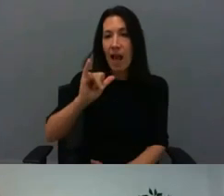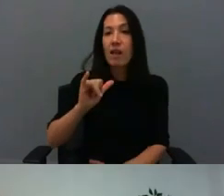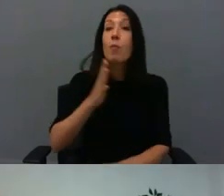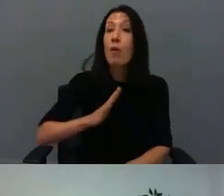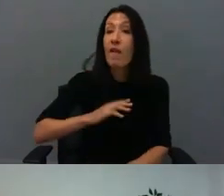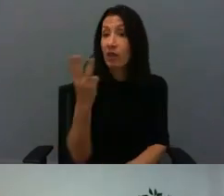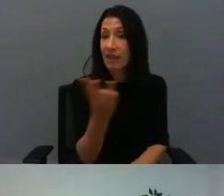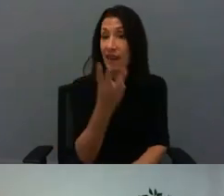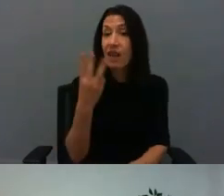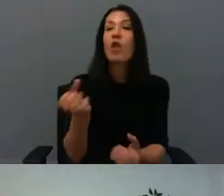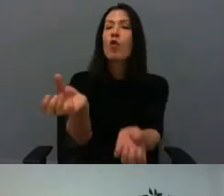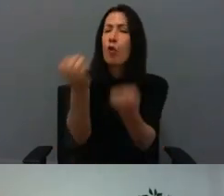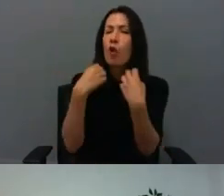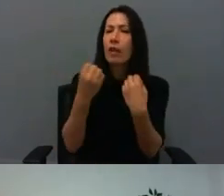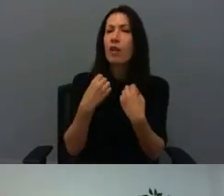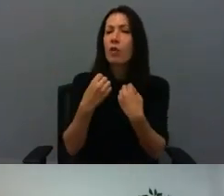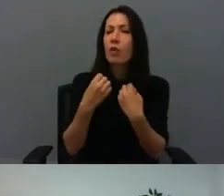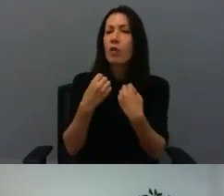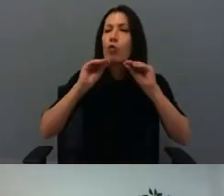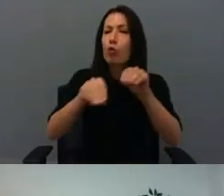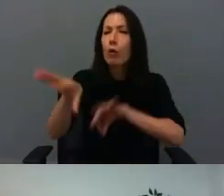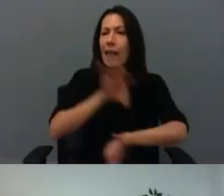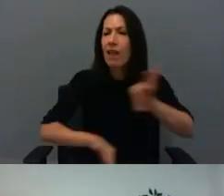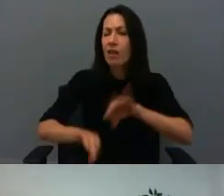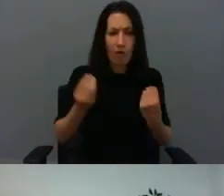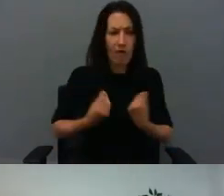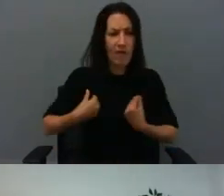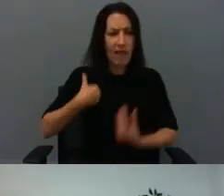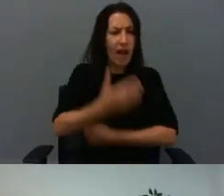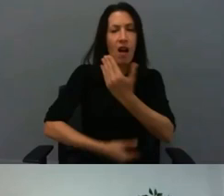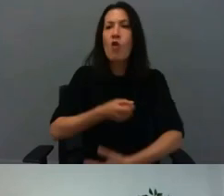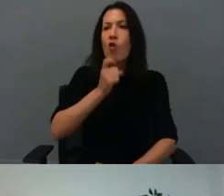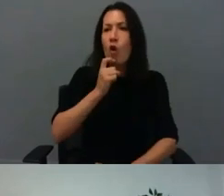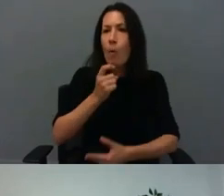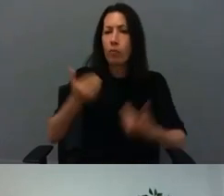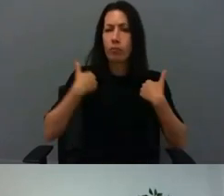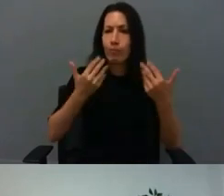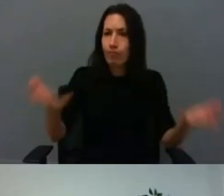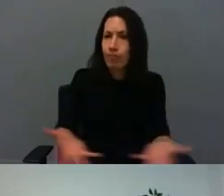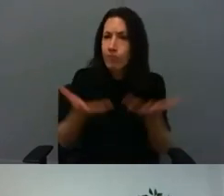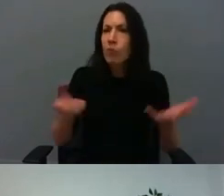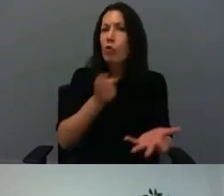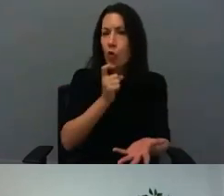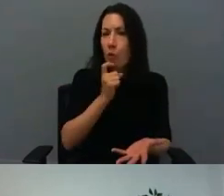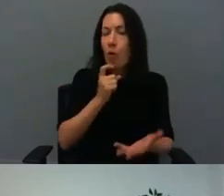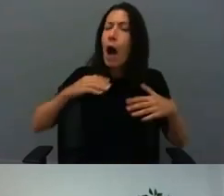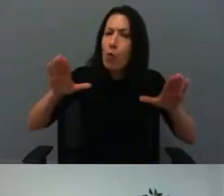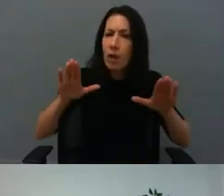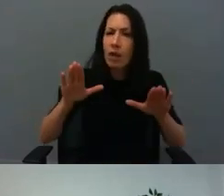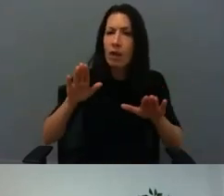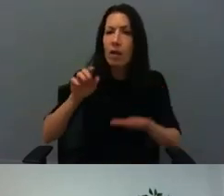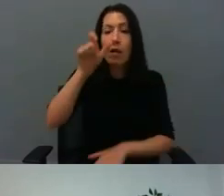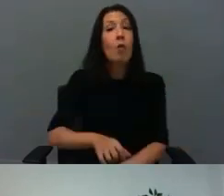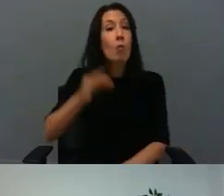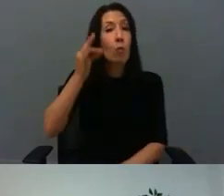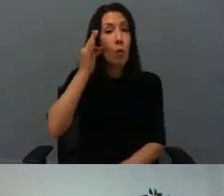por favor, cómo fomentáis su toma de decisiones, cómo, pese a que es una